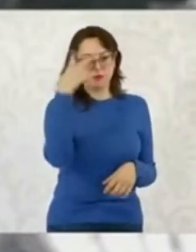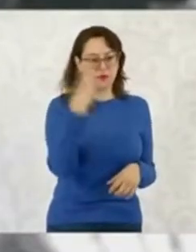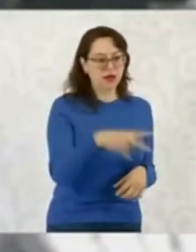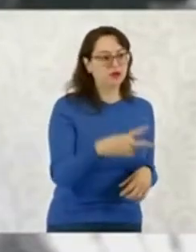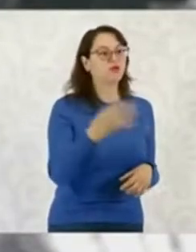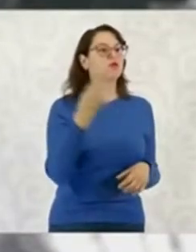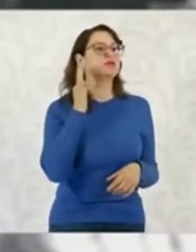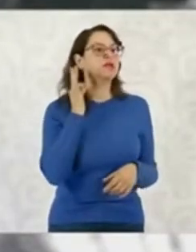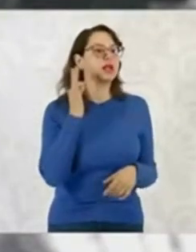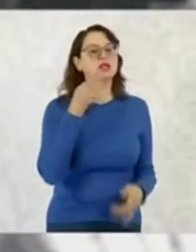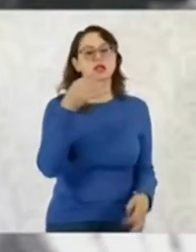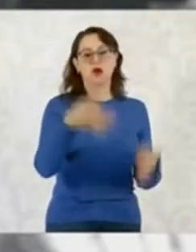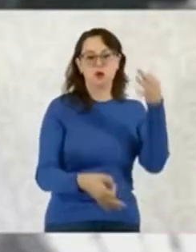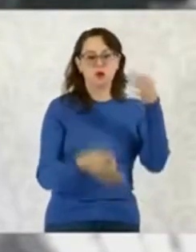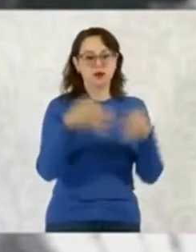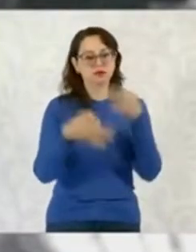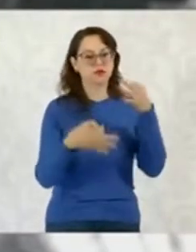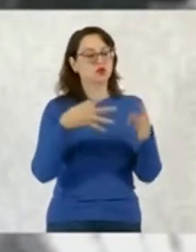los jueces.